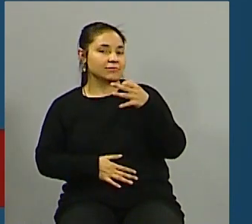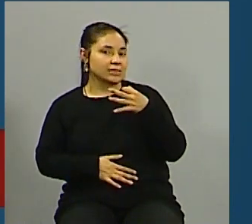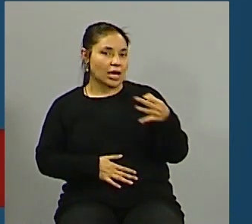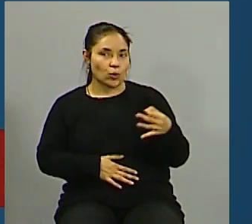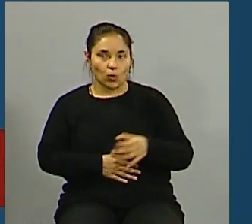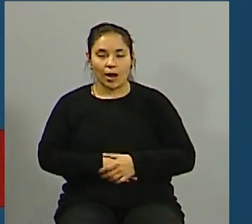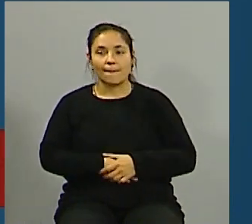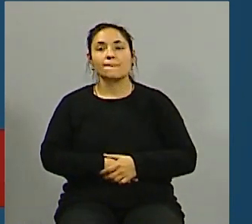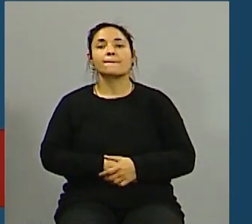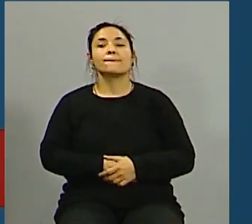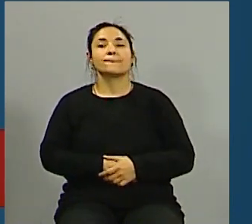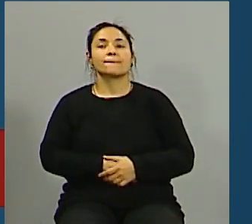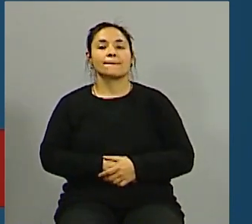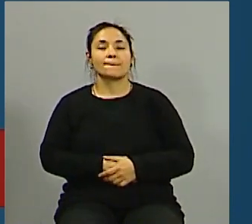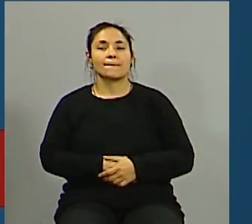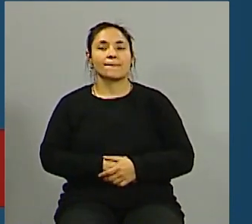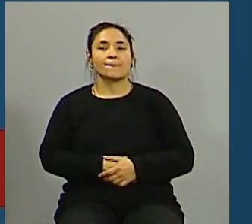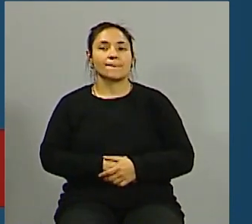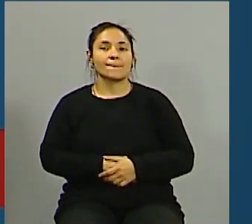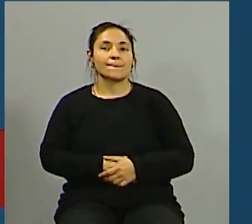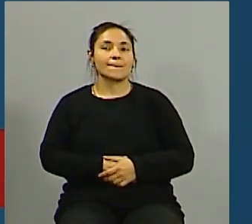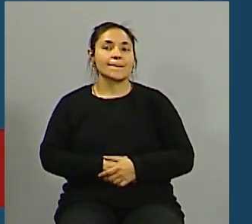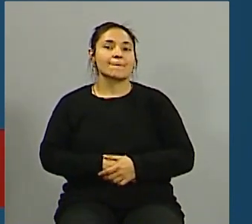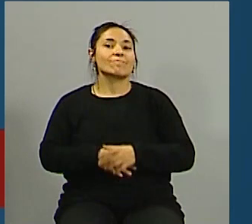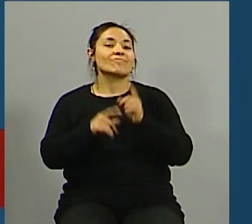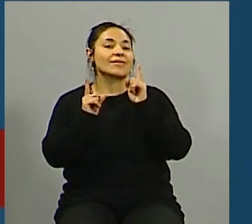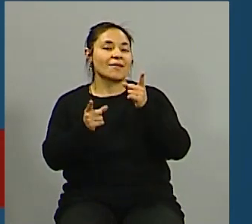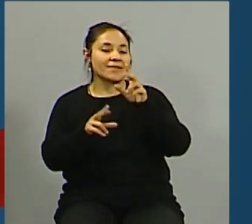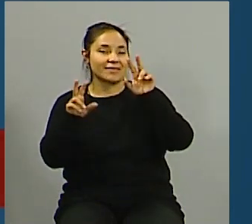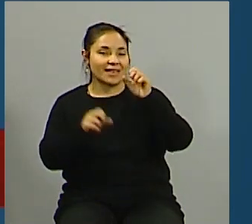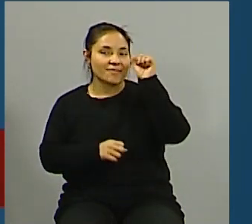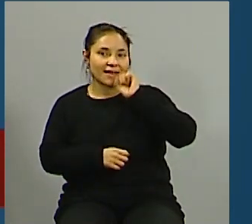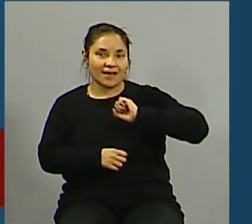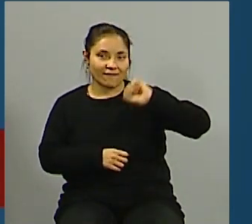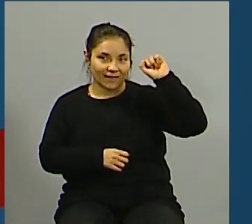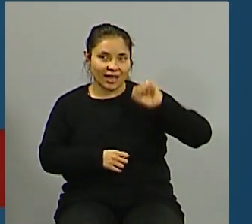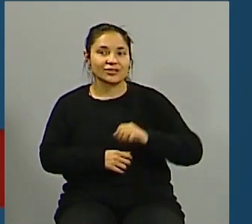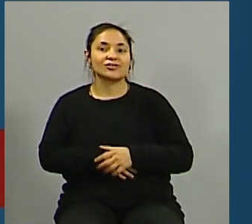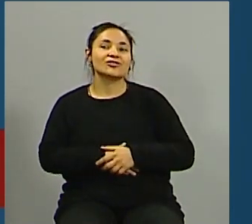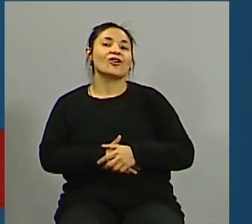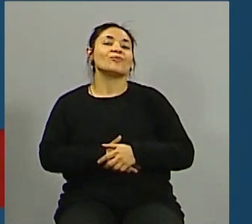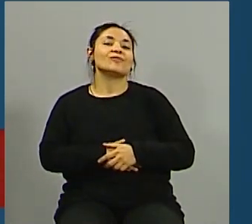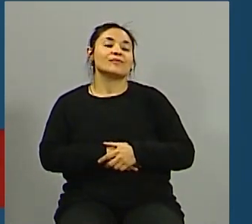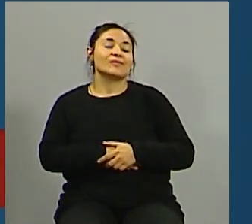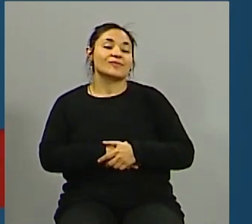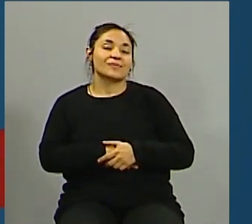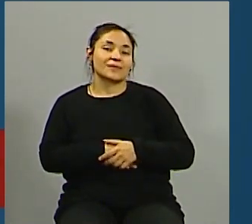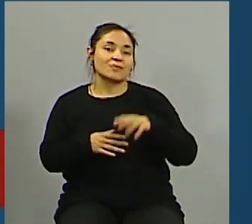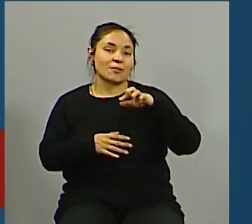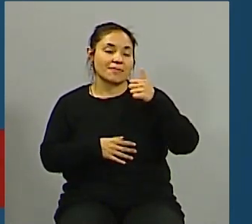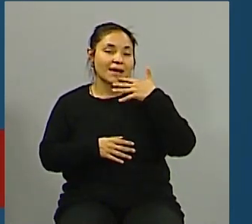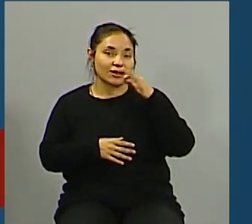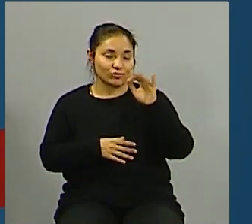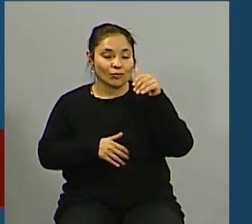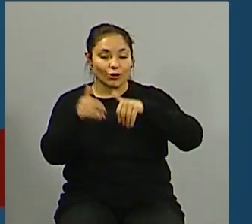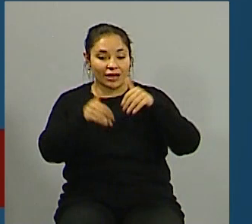está claro. Bueno, sin duda también el tema de inflación, que todavía, bueno, falta, se van a conocer después de las PASO los